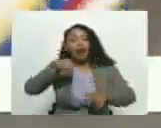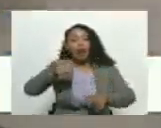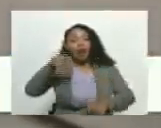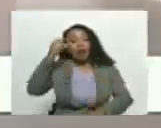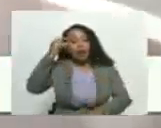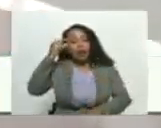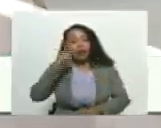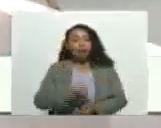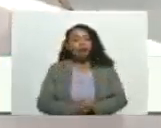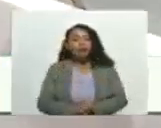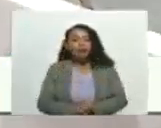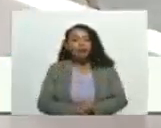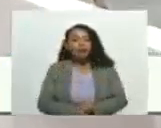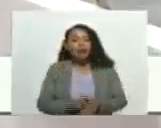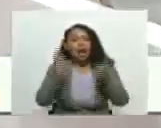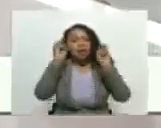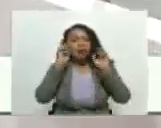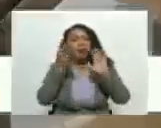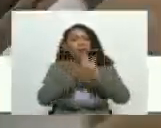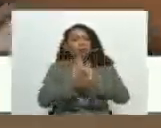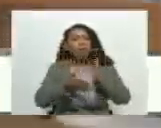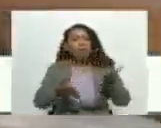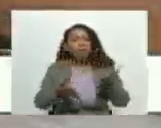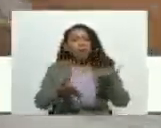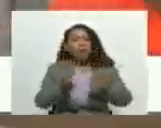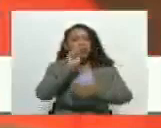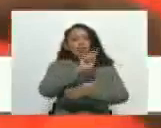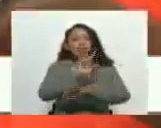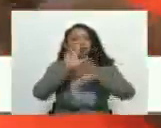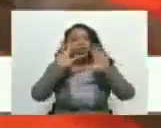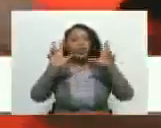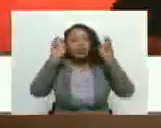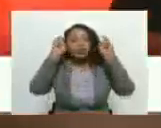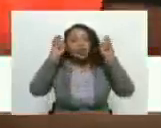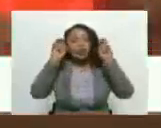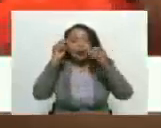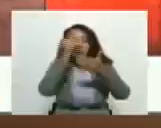de hoy. En el marco de los 18 motores